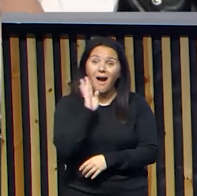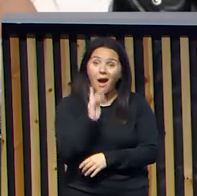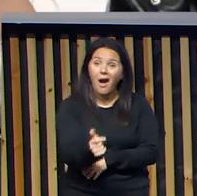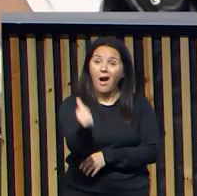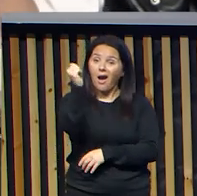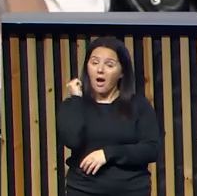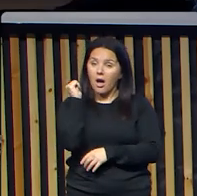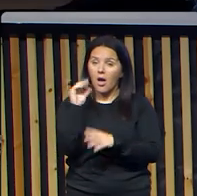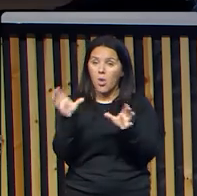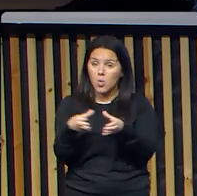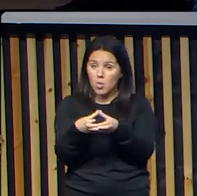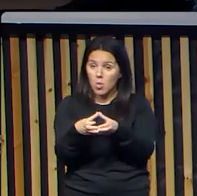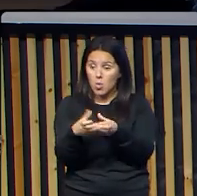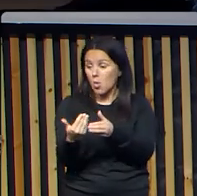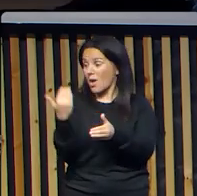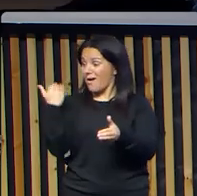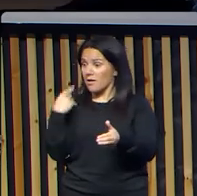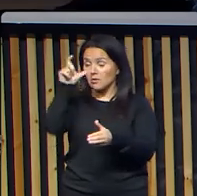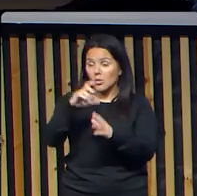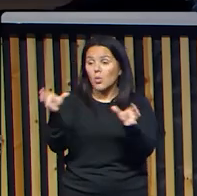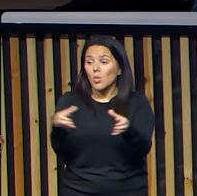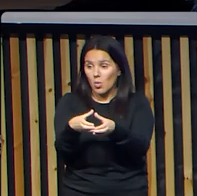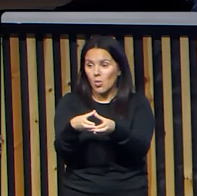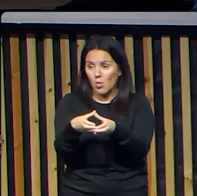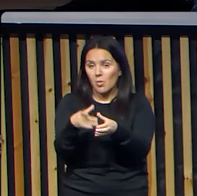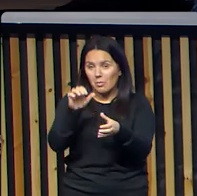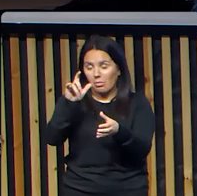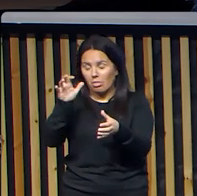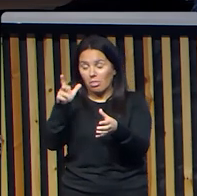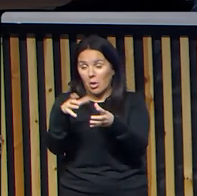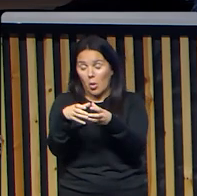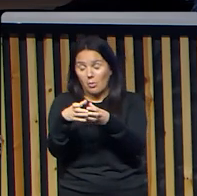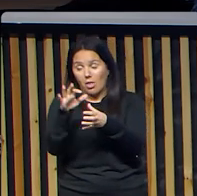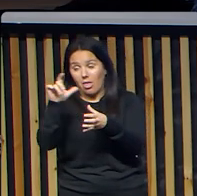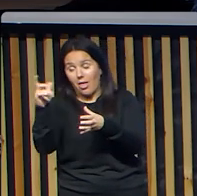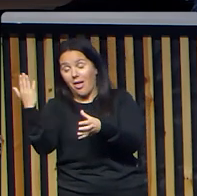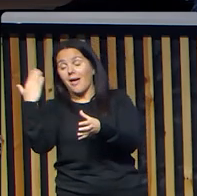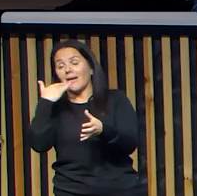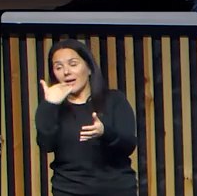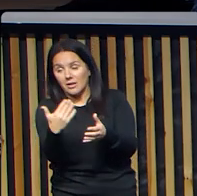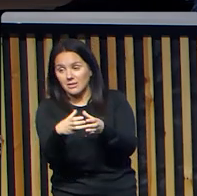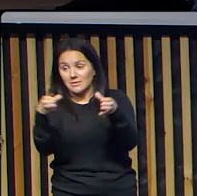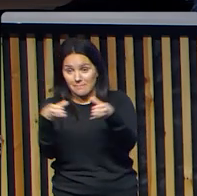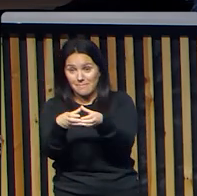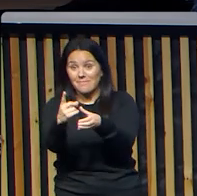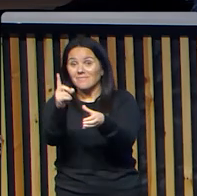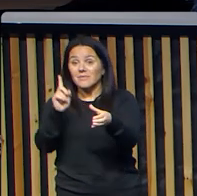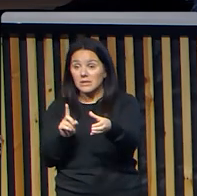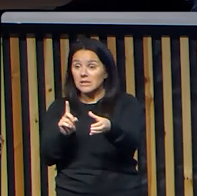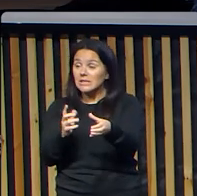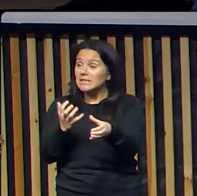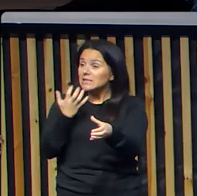predecesor Gracias Si es de otro color político por buenas o malas que sean yo me lo cargo o sea esto no va a